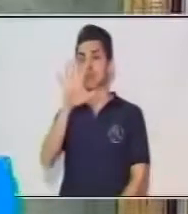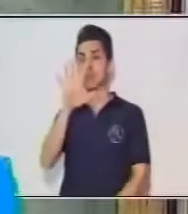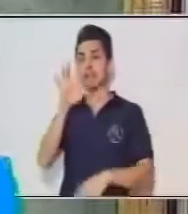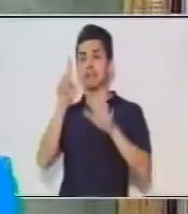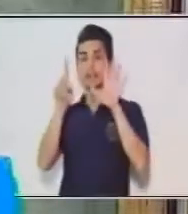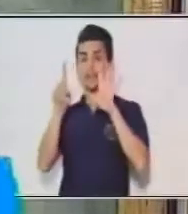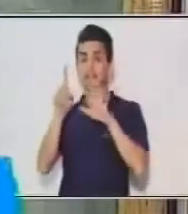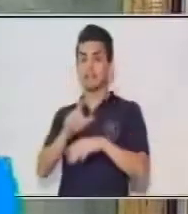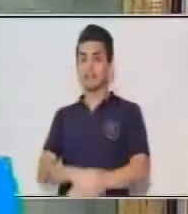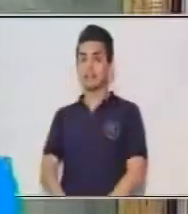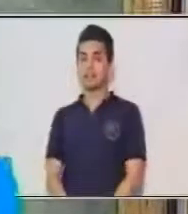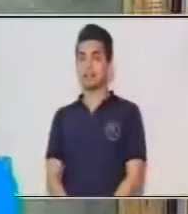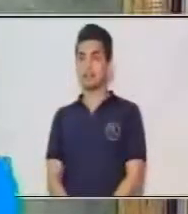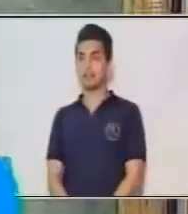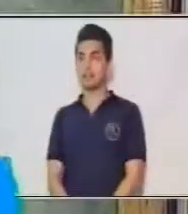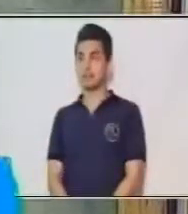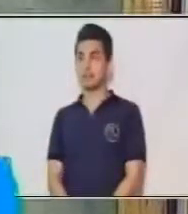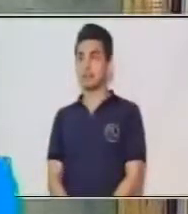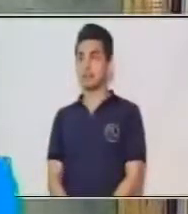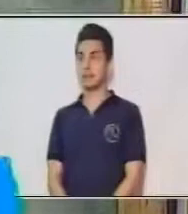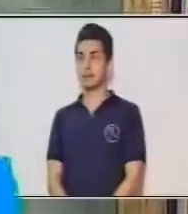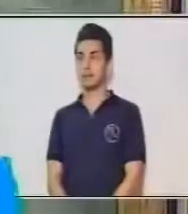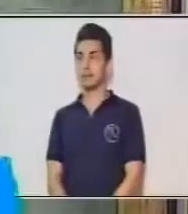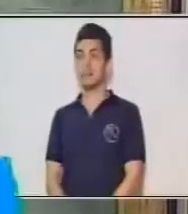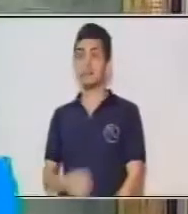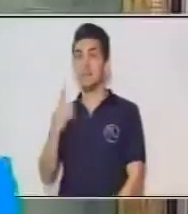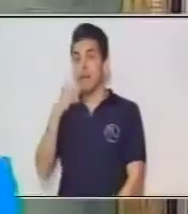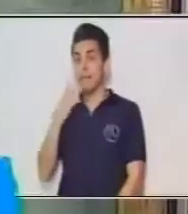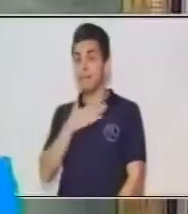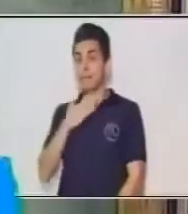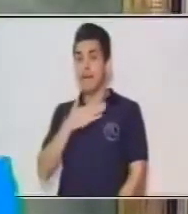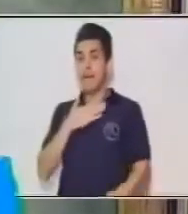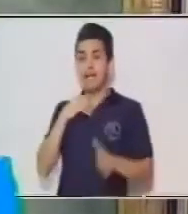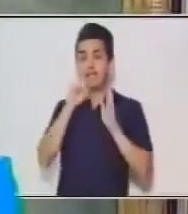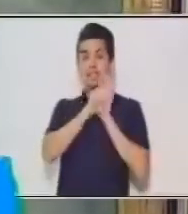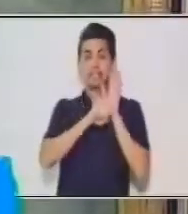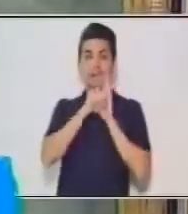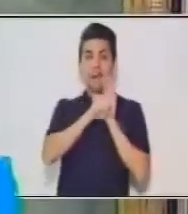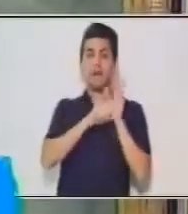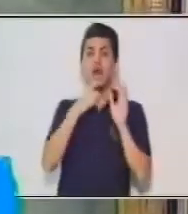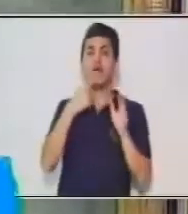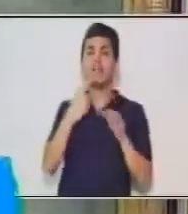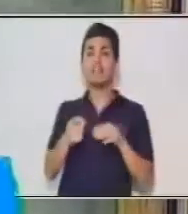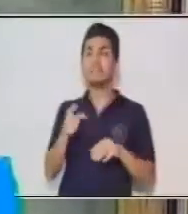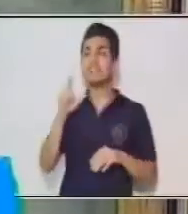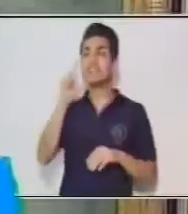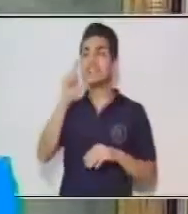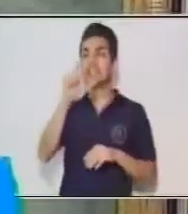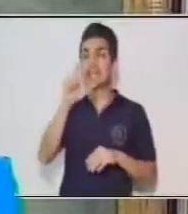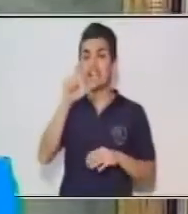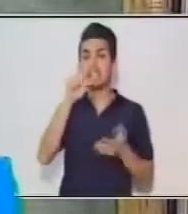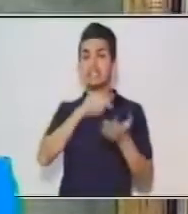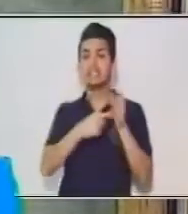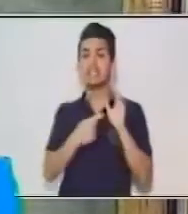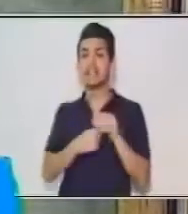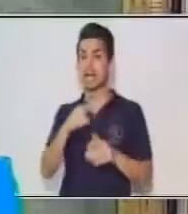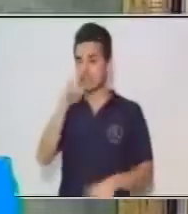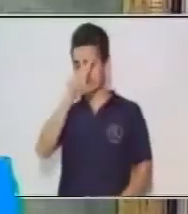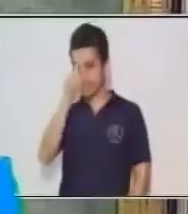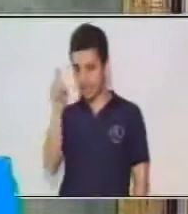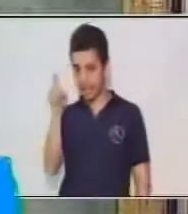156. Y en nuestra simbología nos indica que la letra C equivale a